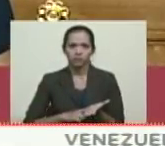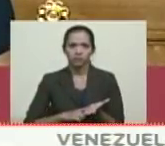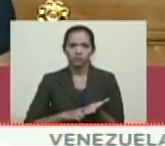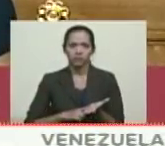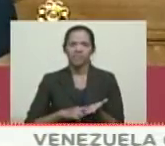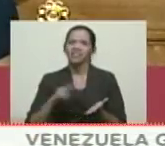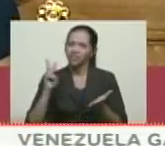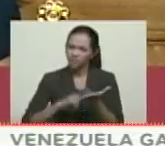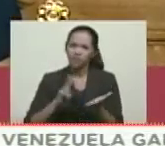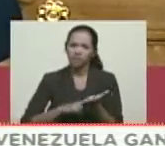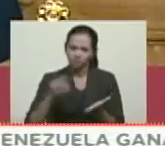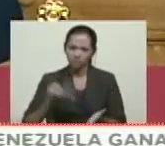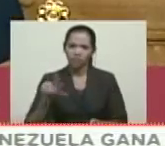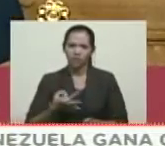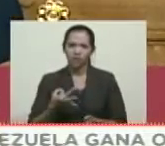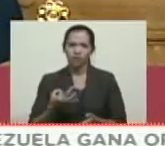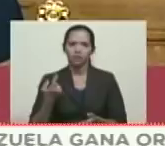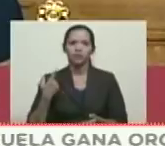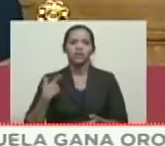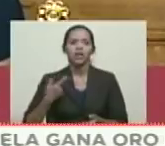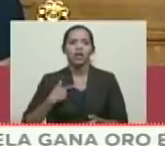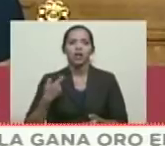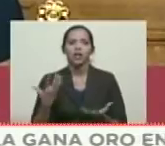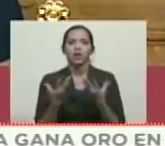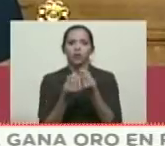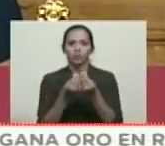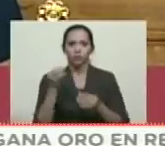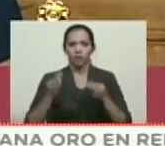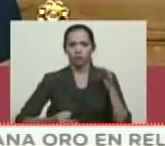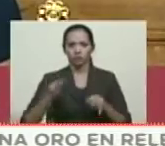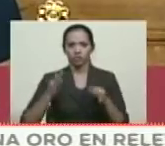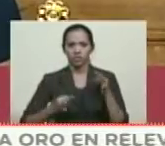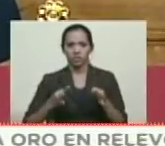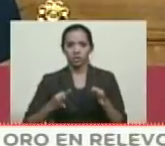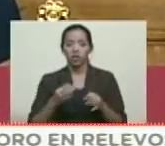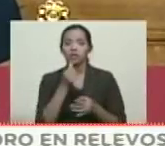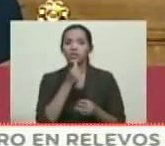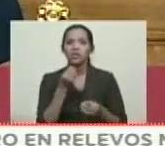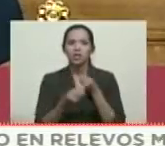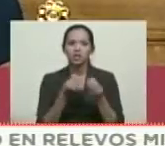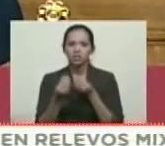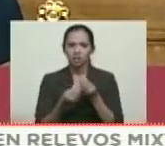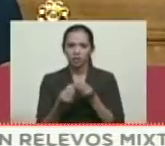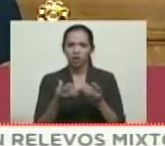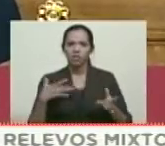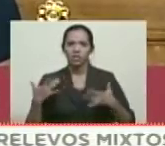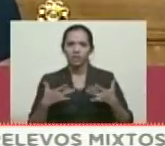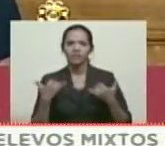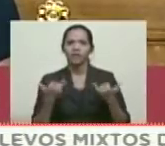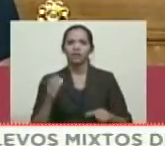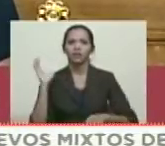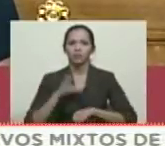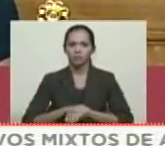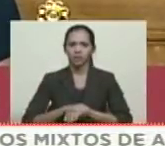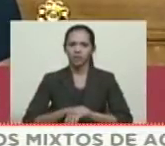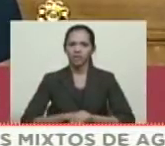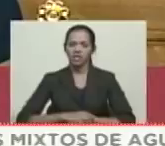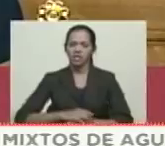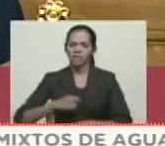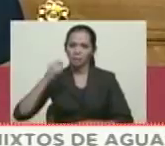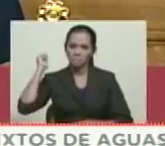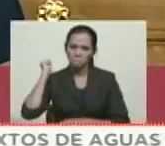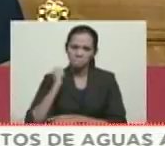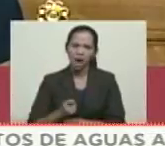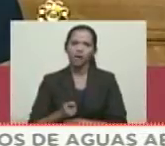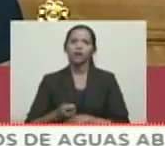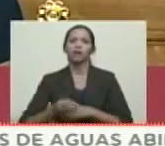verdad verdadera tiene que ir con justicia, que quienes hicieron este acto ya están detenidos, que paguen por